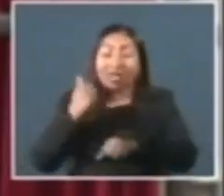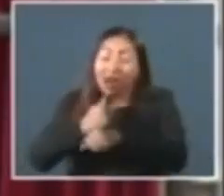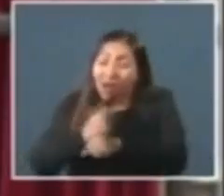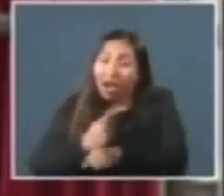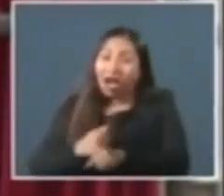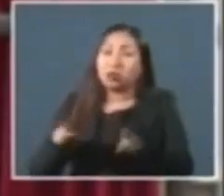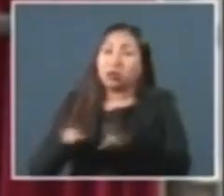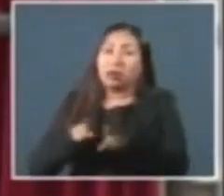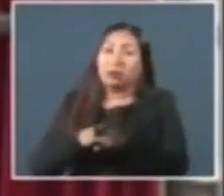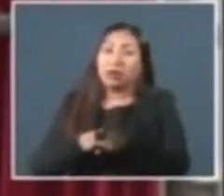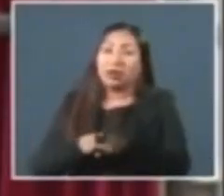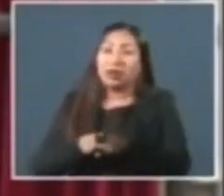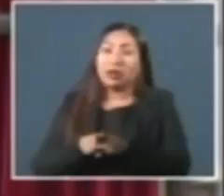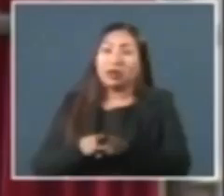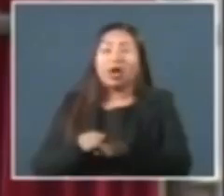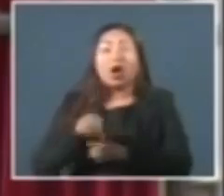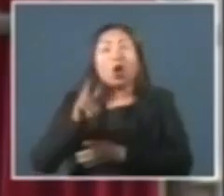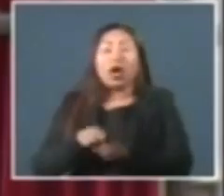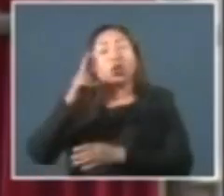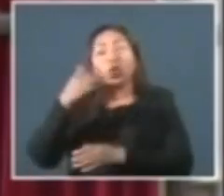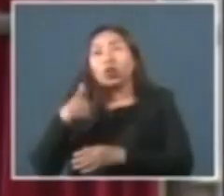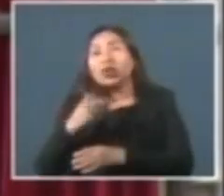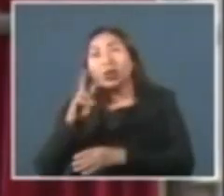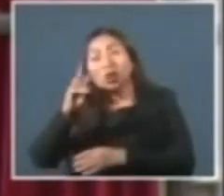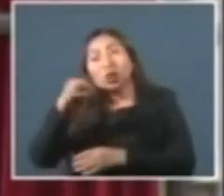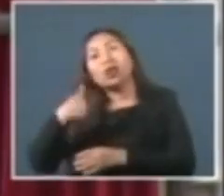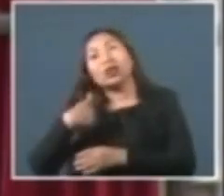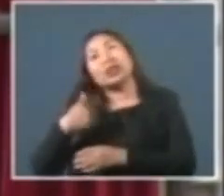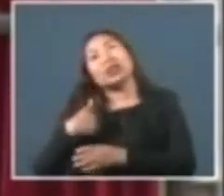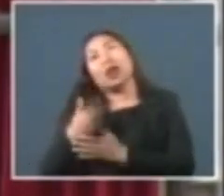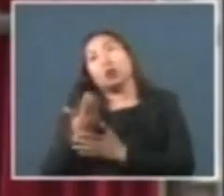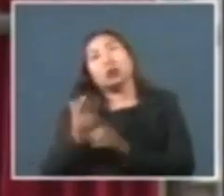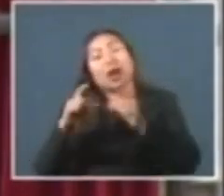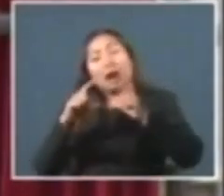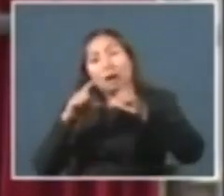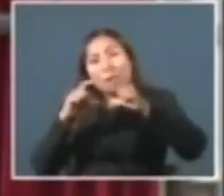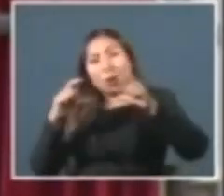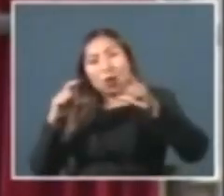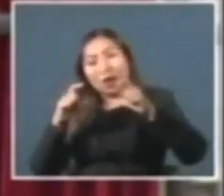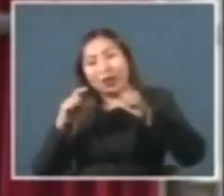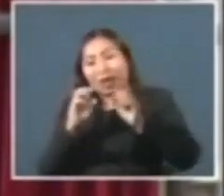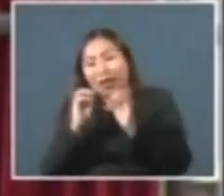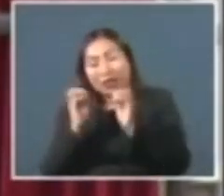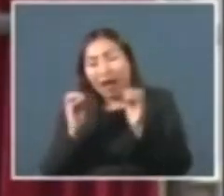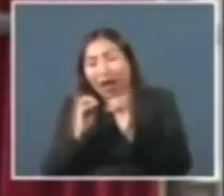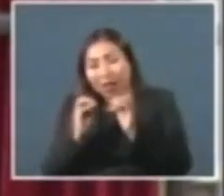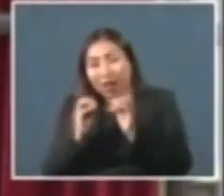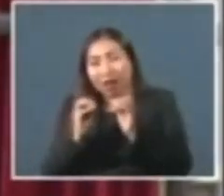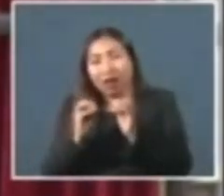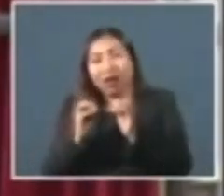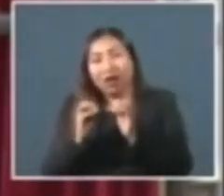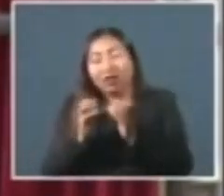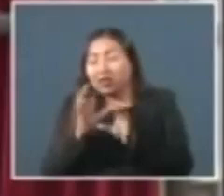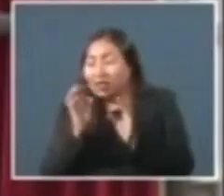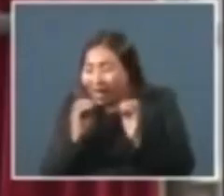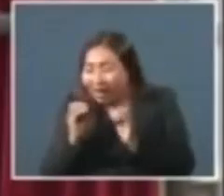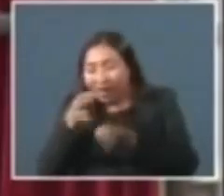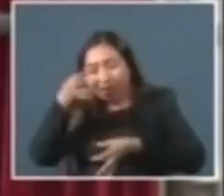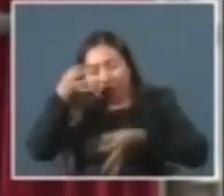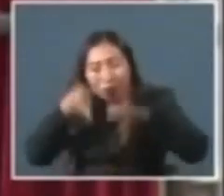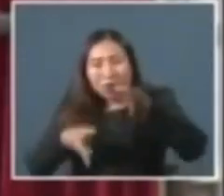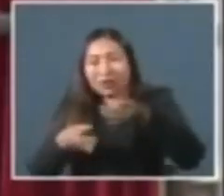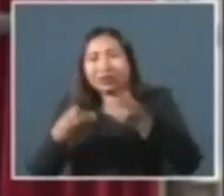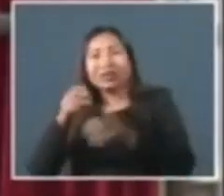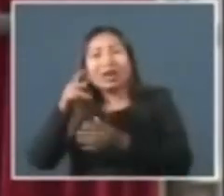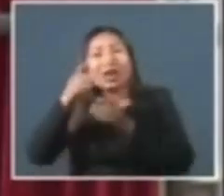siquiera una boleta por un antes corregiduría y ahora un juez de paz. Porque yo siempre les he